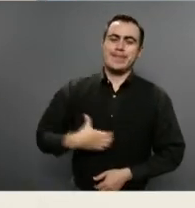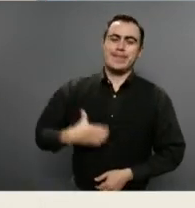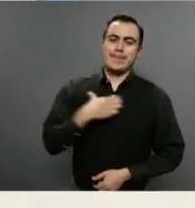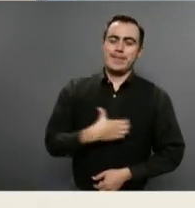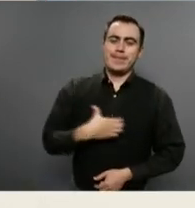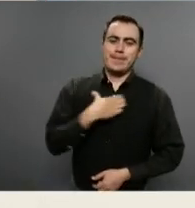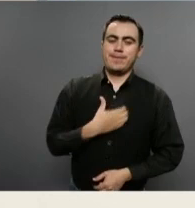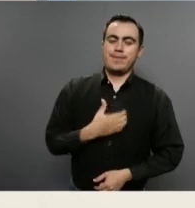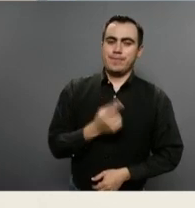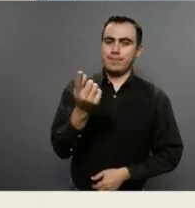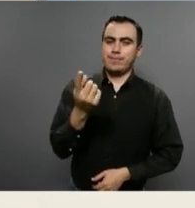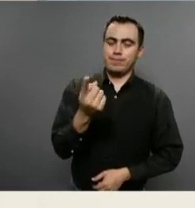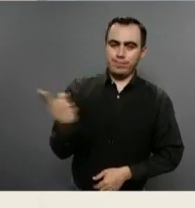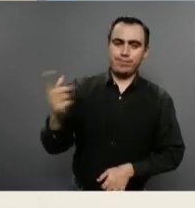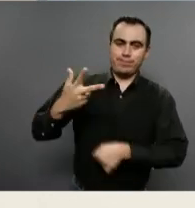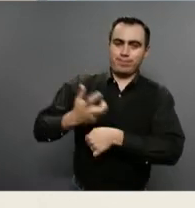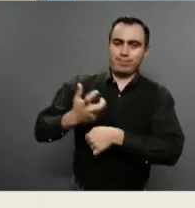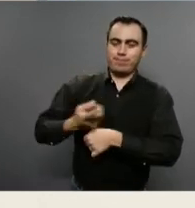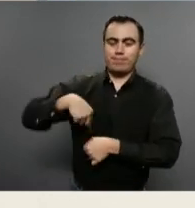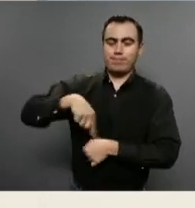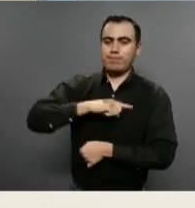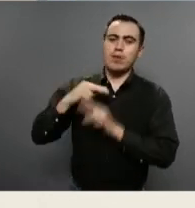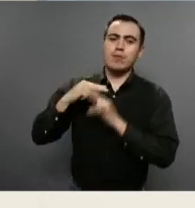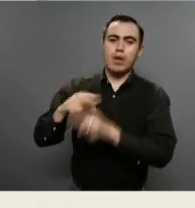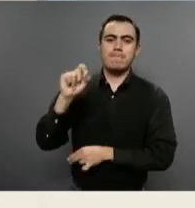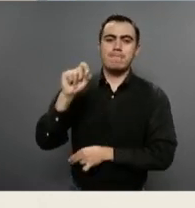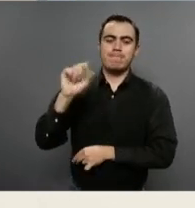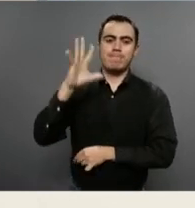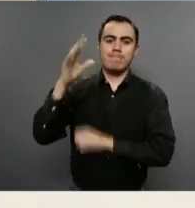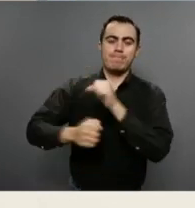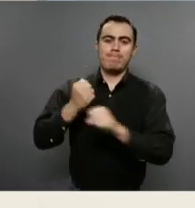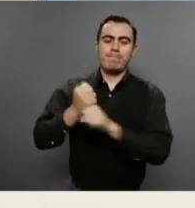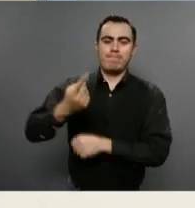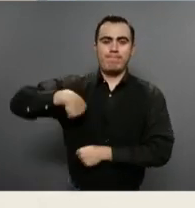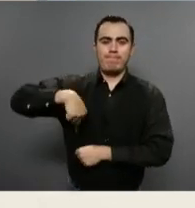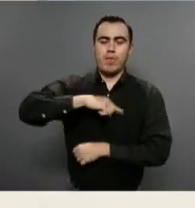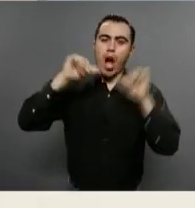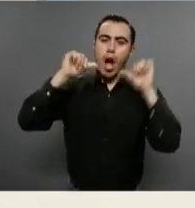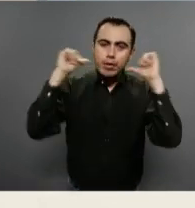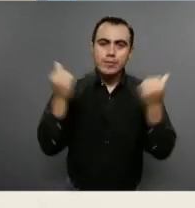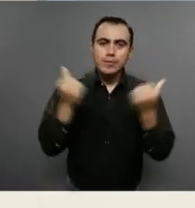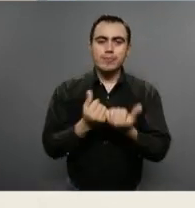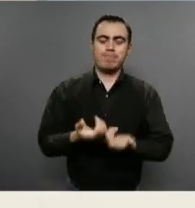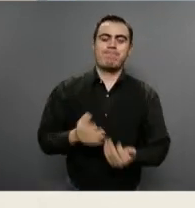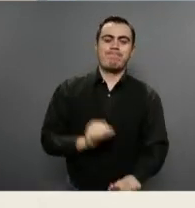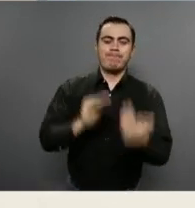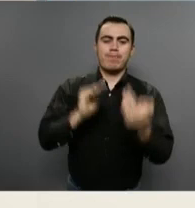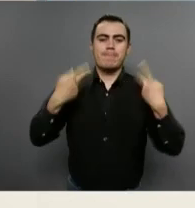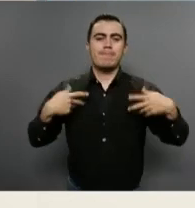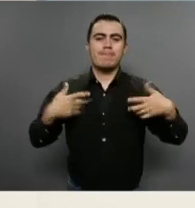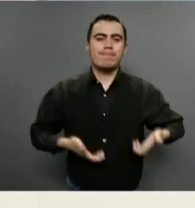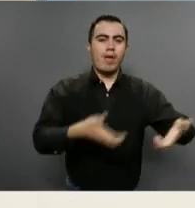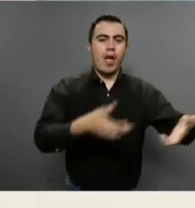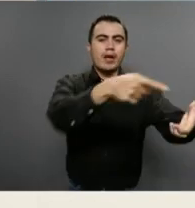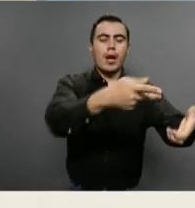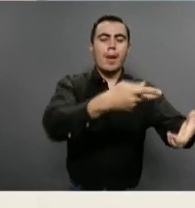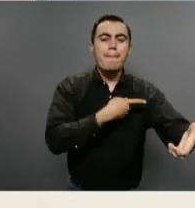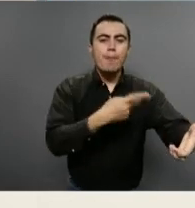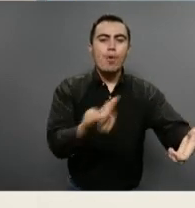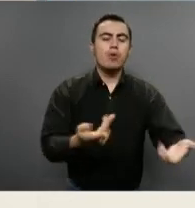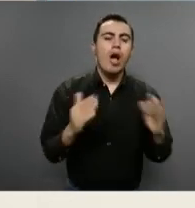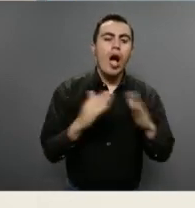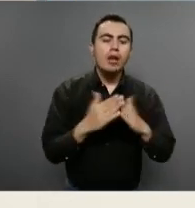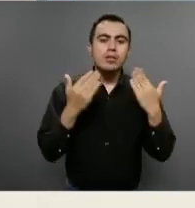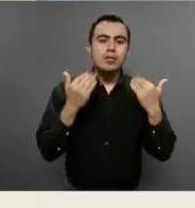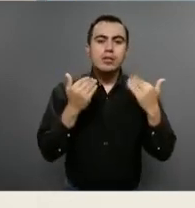años, el Caracol ha demostrado que es importante defender los derechos de la población callejera. Hemos documentado casos graves de limpieza social en la